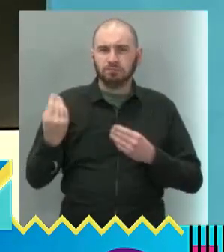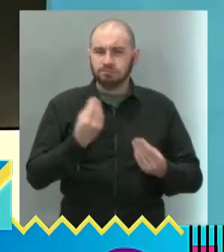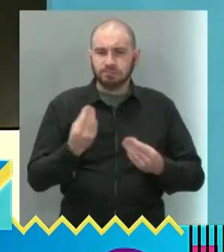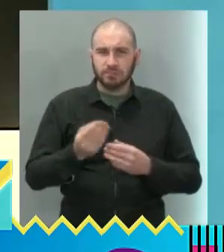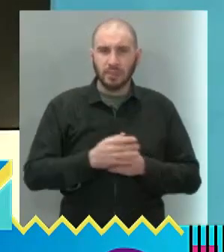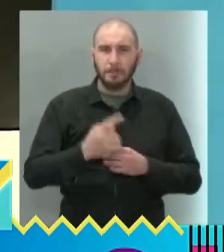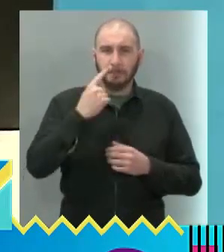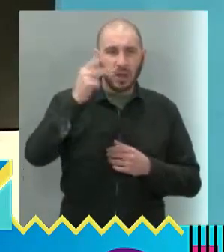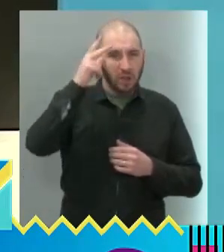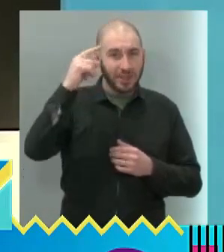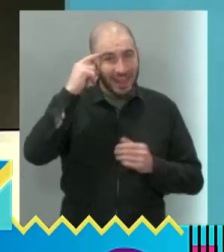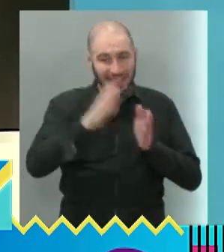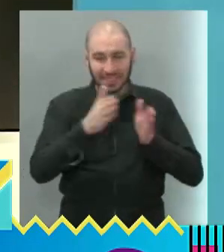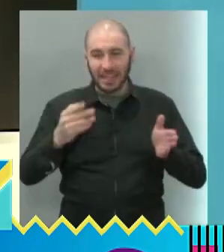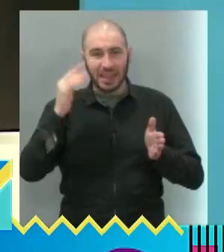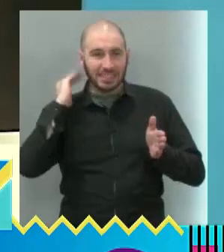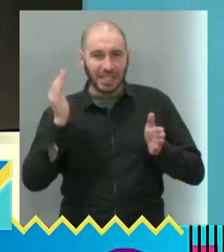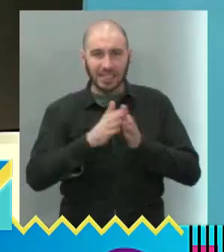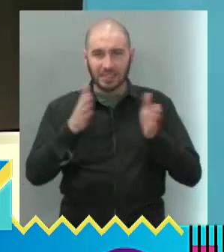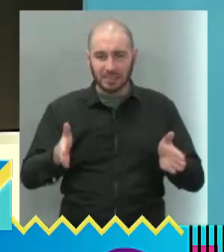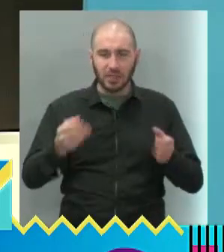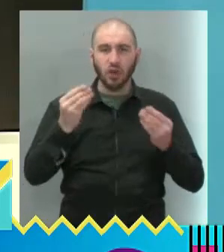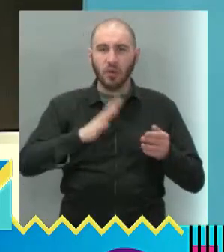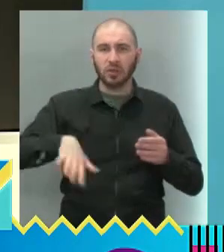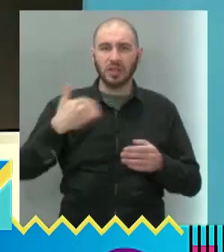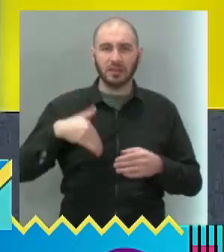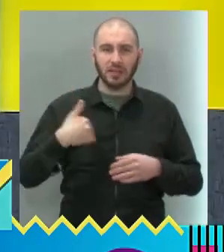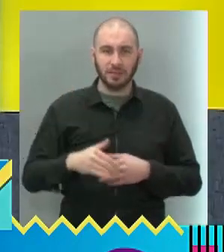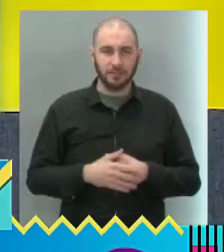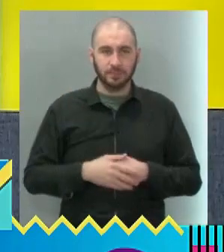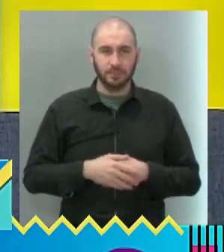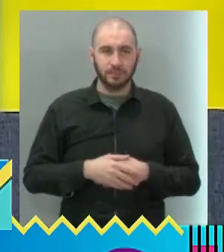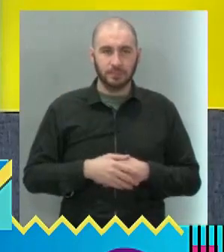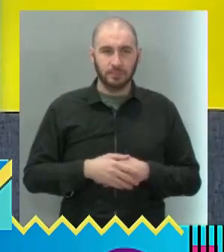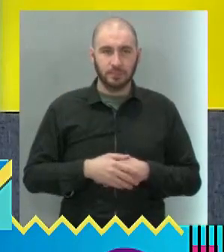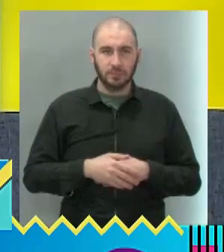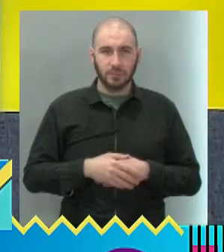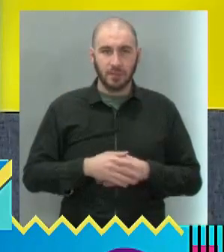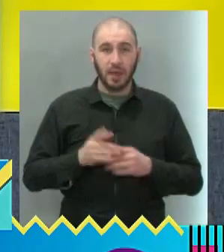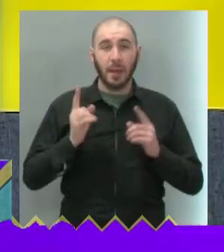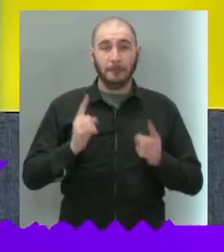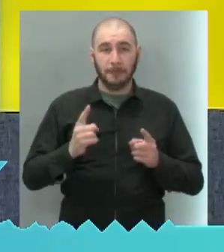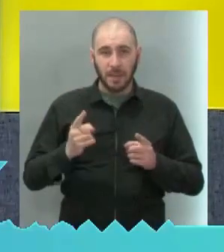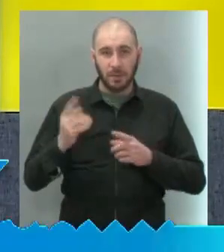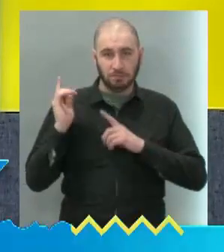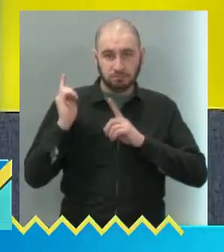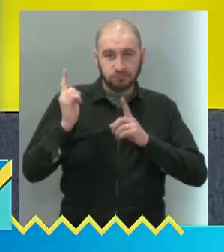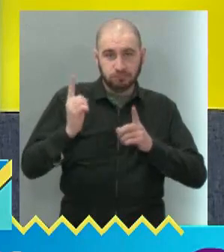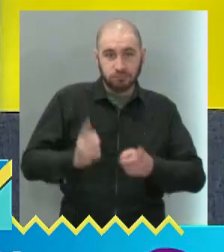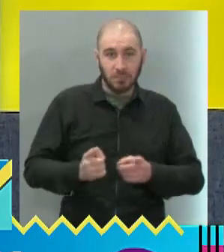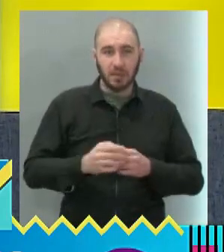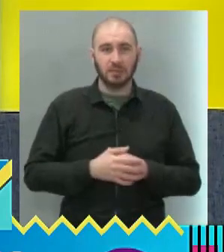alguna forma entre 1810 y 1816? ¿Cómo era el contexto de Argentina? Bueno, retomando también las palabras